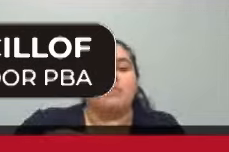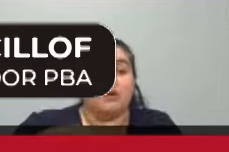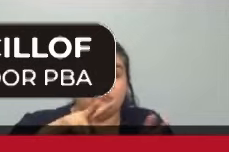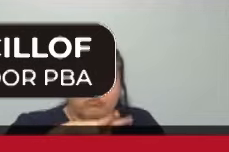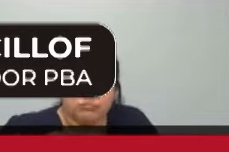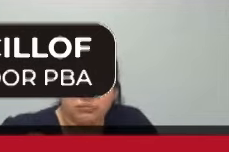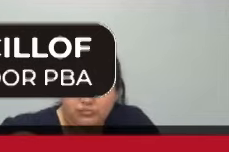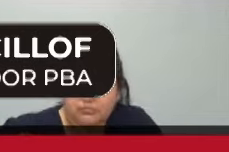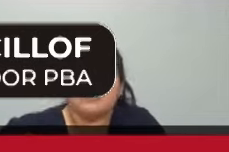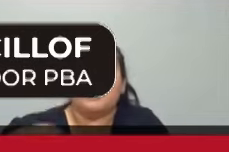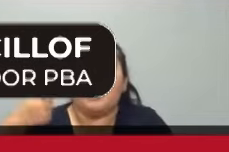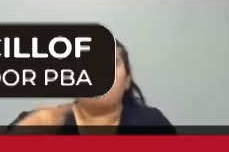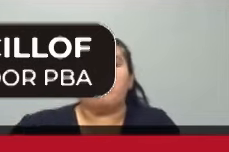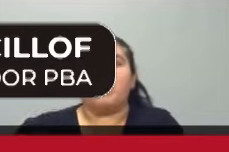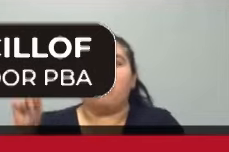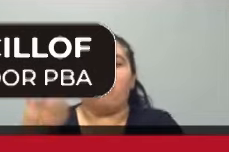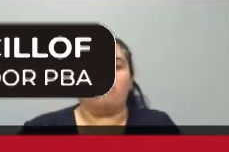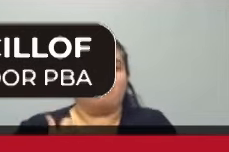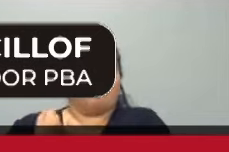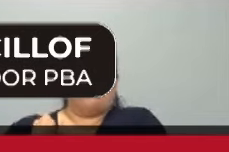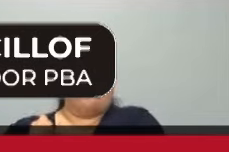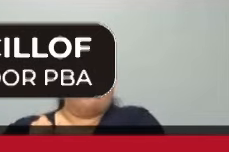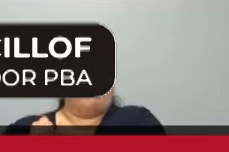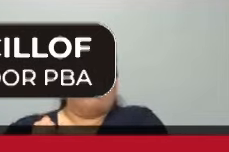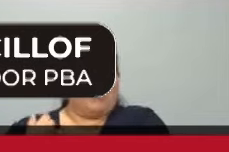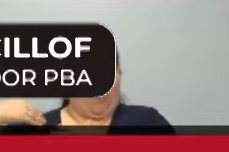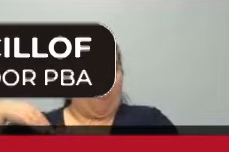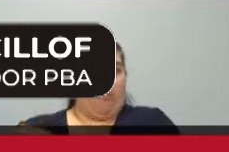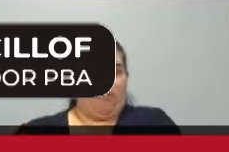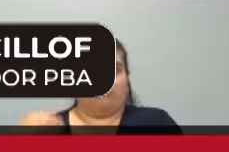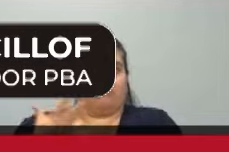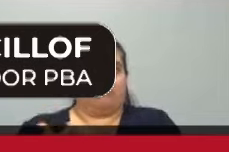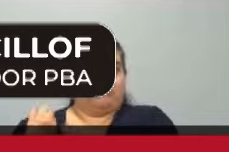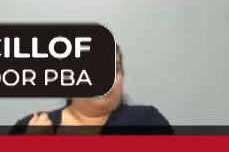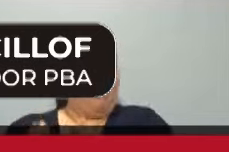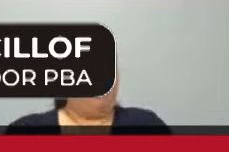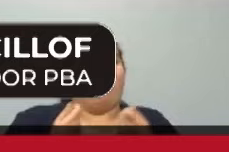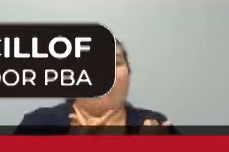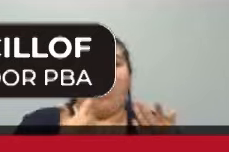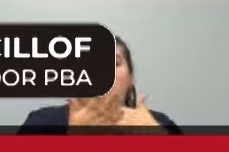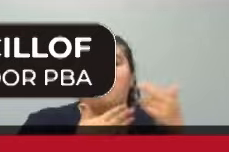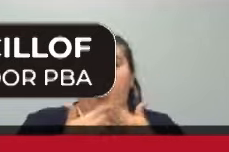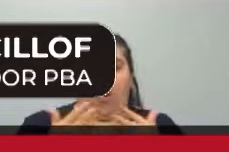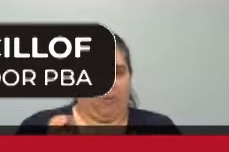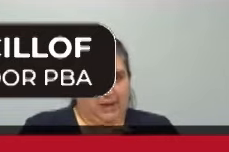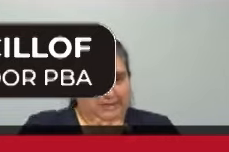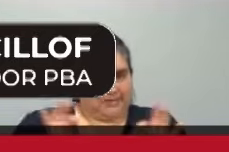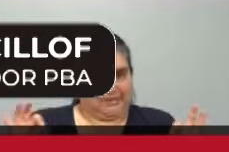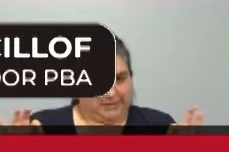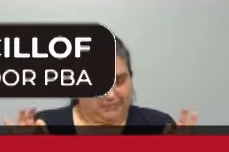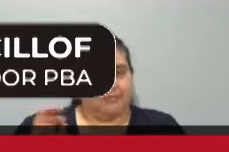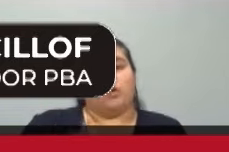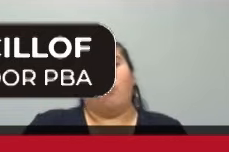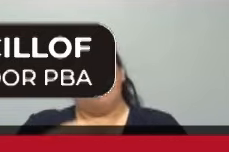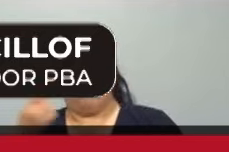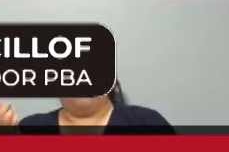lo recauda, pero después se lo queda indebidamente y no lo aplica a las obras, es de aplicación específica. Otro tanto